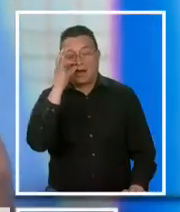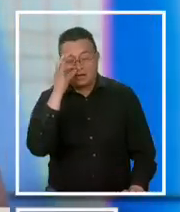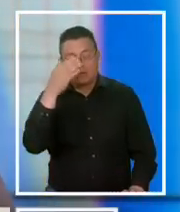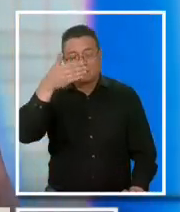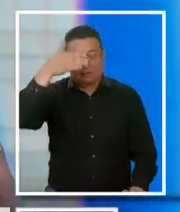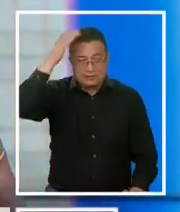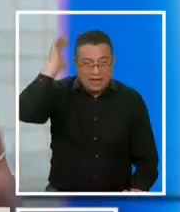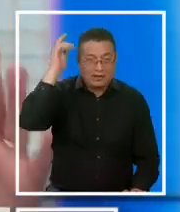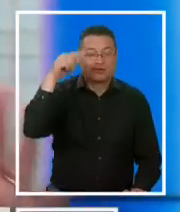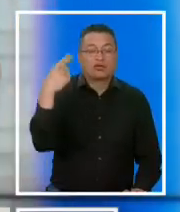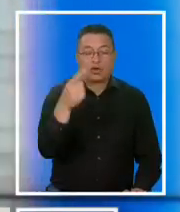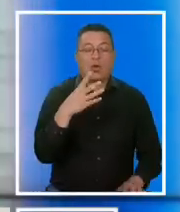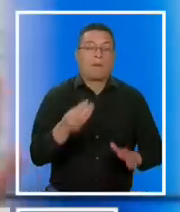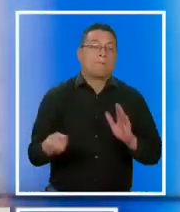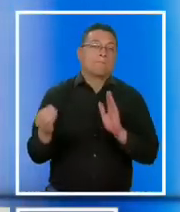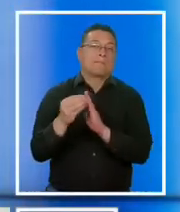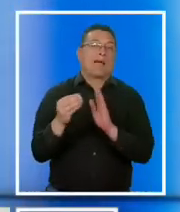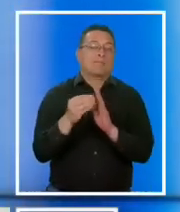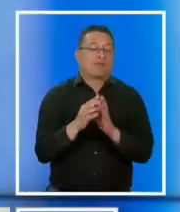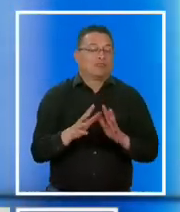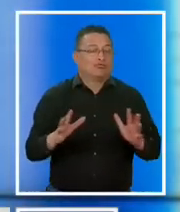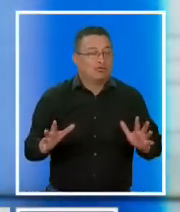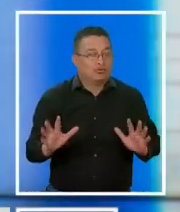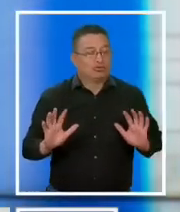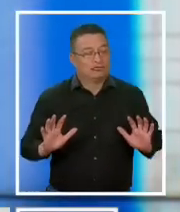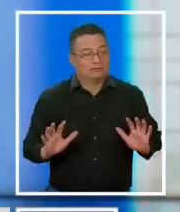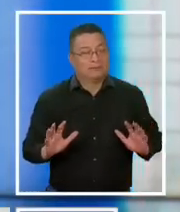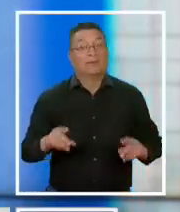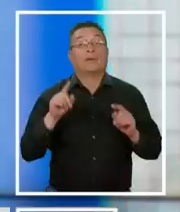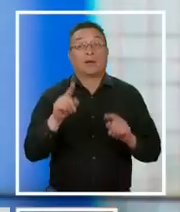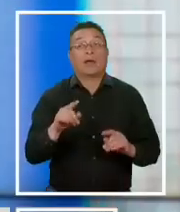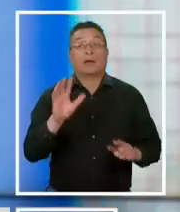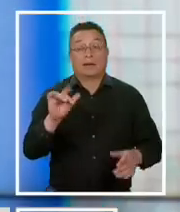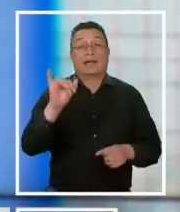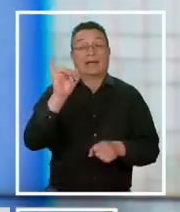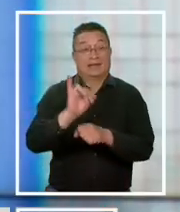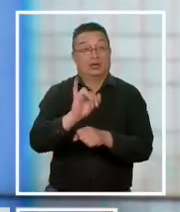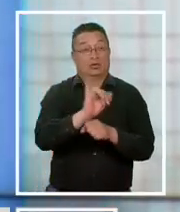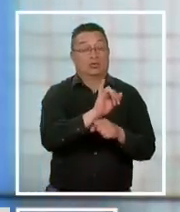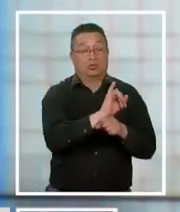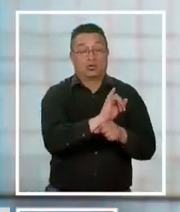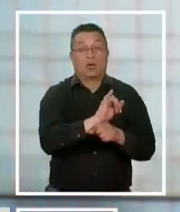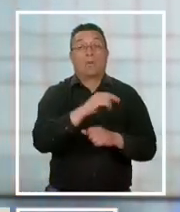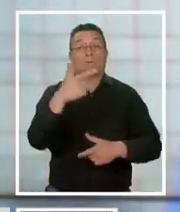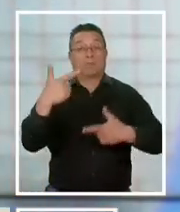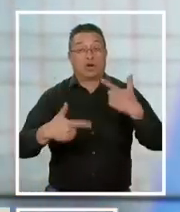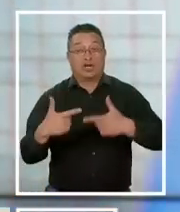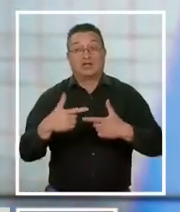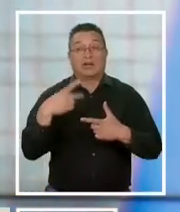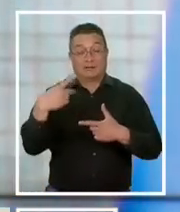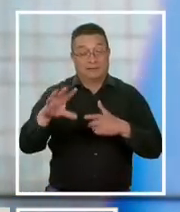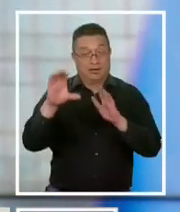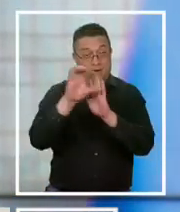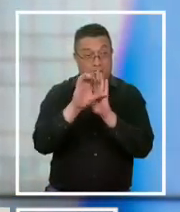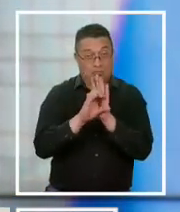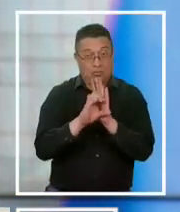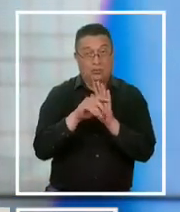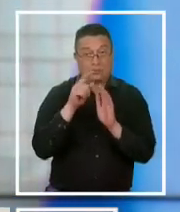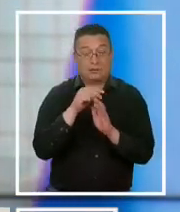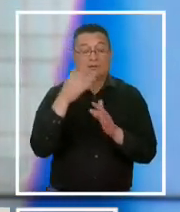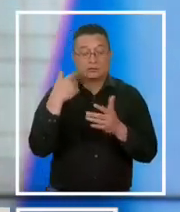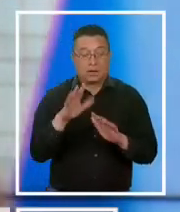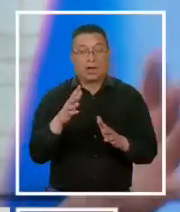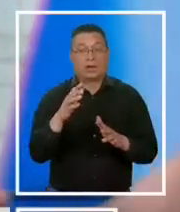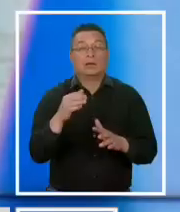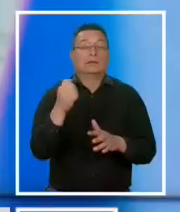yo creo me parece un poquito demasiado solo para terminar yo creo que esta institucionalidad política de la Constitución comenzó a ser